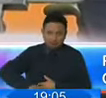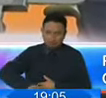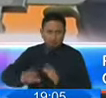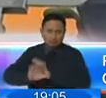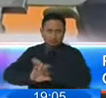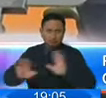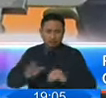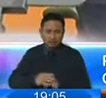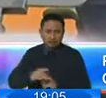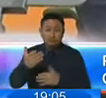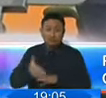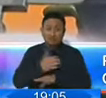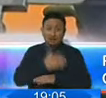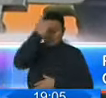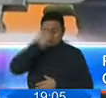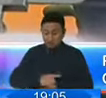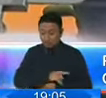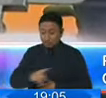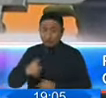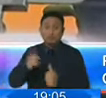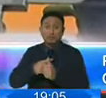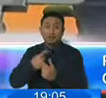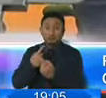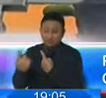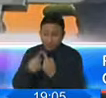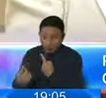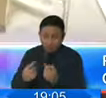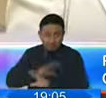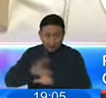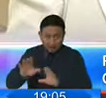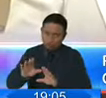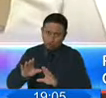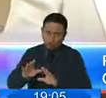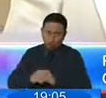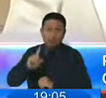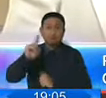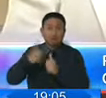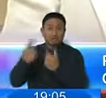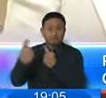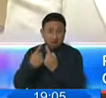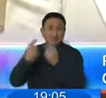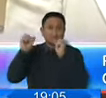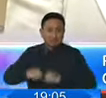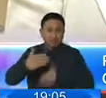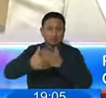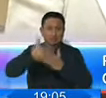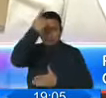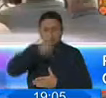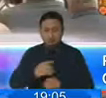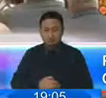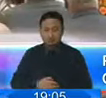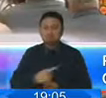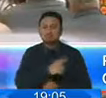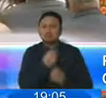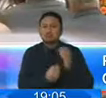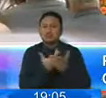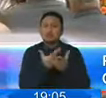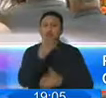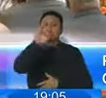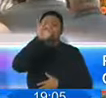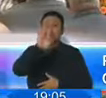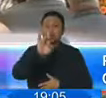ni tomaremos decisiones sin dialogar con los involucrados. La Secretaría de Gestión Política anunció la creación de 8 mesas de diálogo